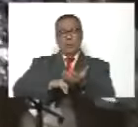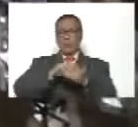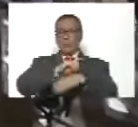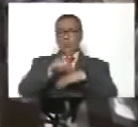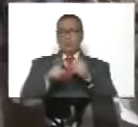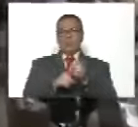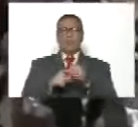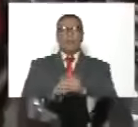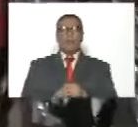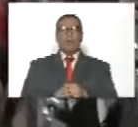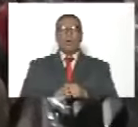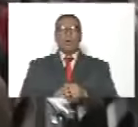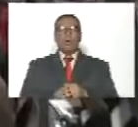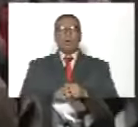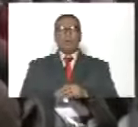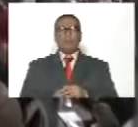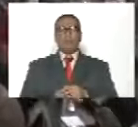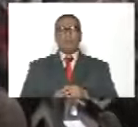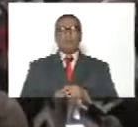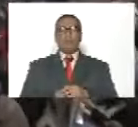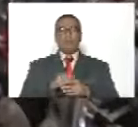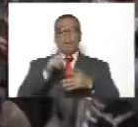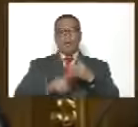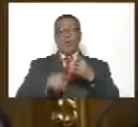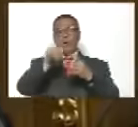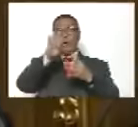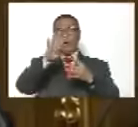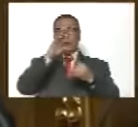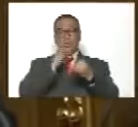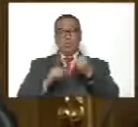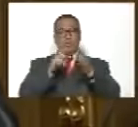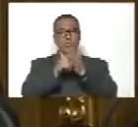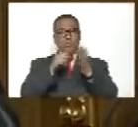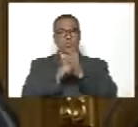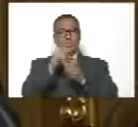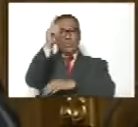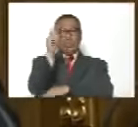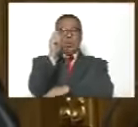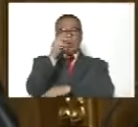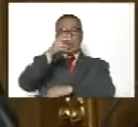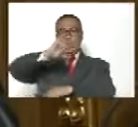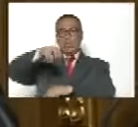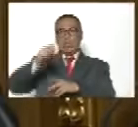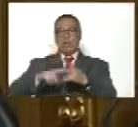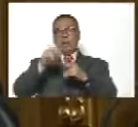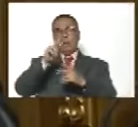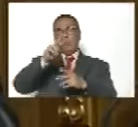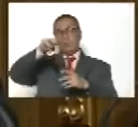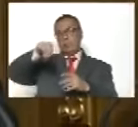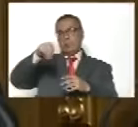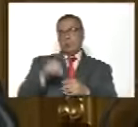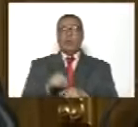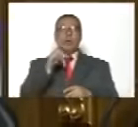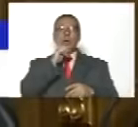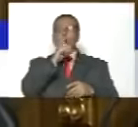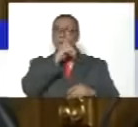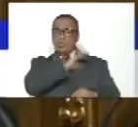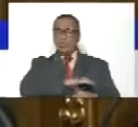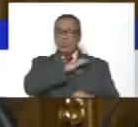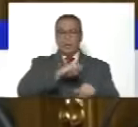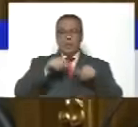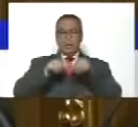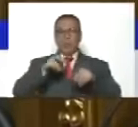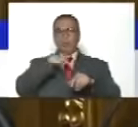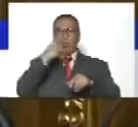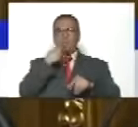aprobado por unanimidad. Cuarto y quinto punto, las diputadas Noslí Rodríguez y Vanessa Montero, en nombre de la Comisión Permanente